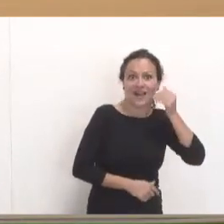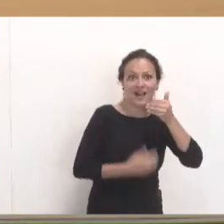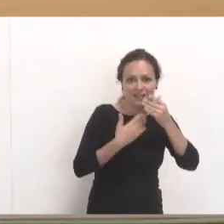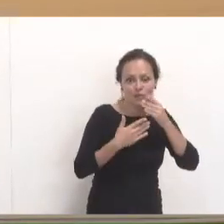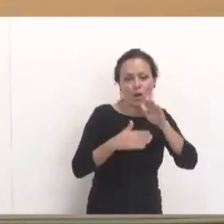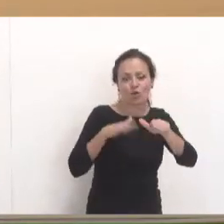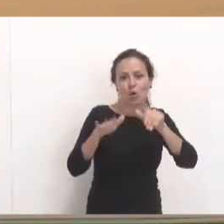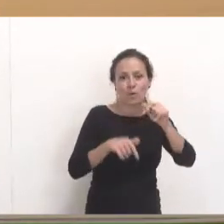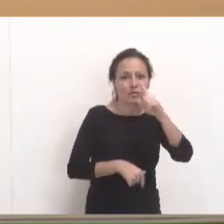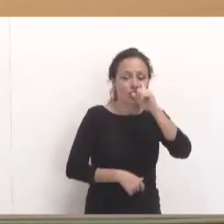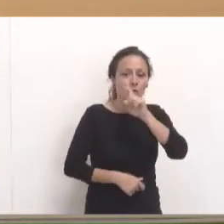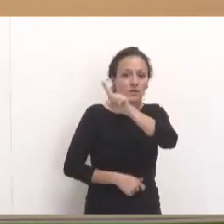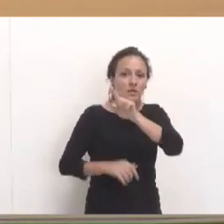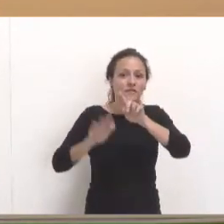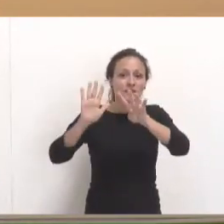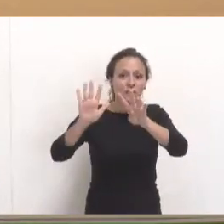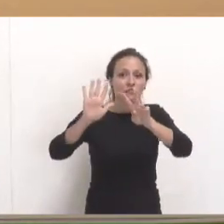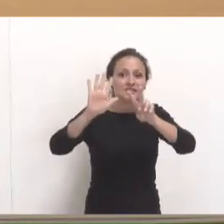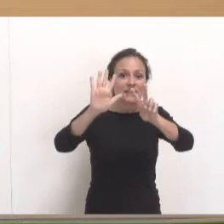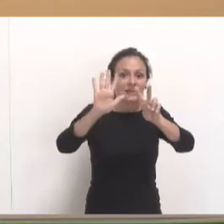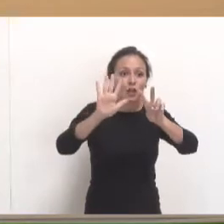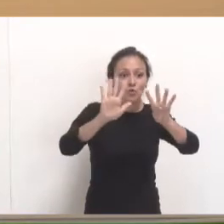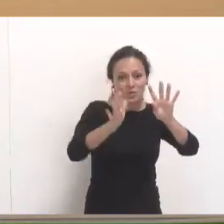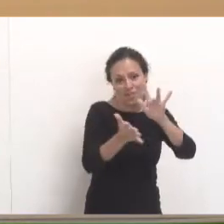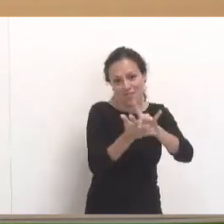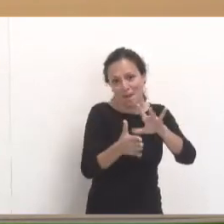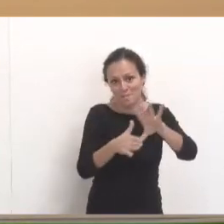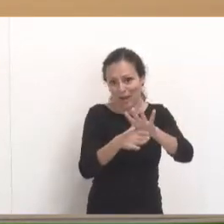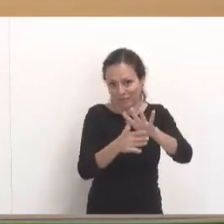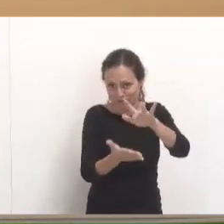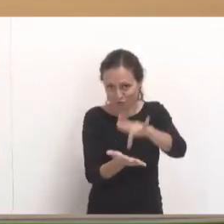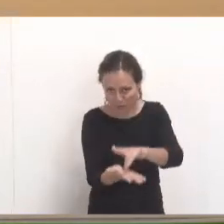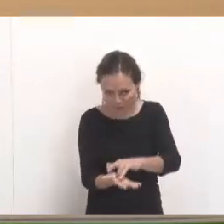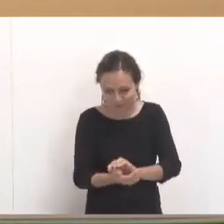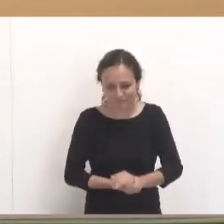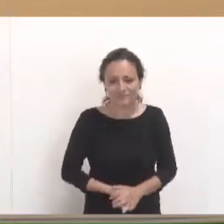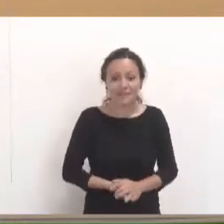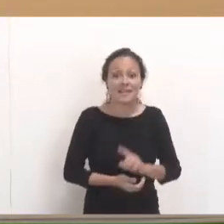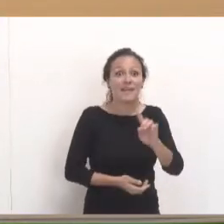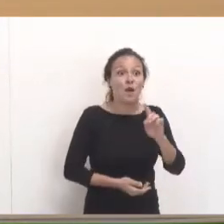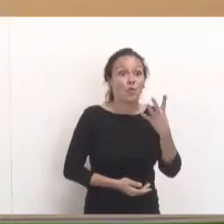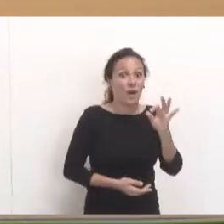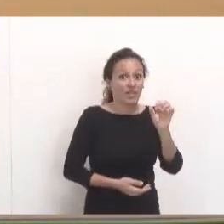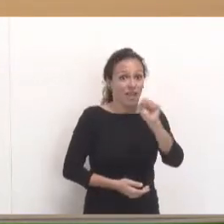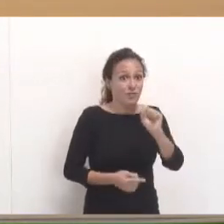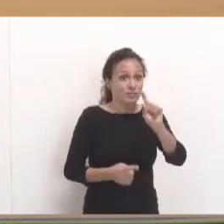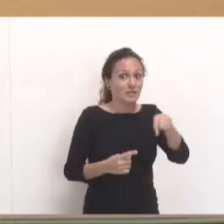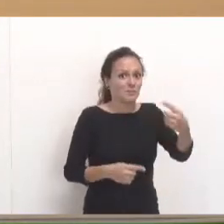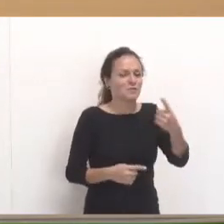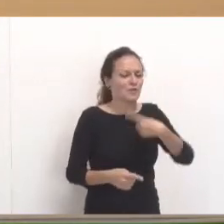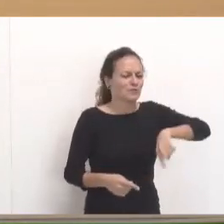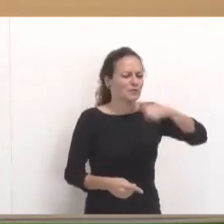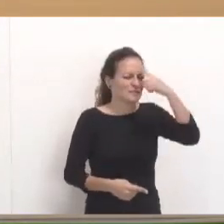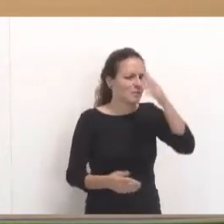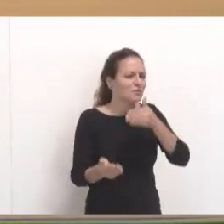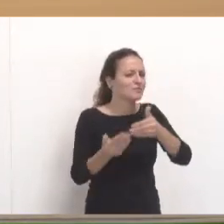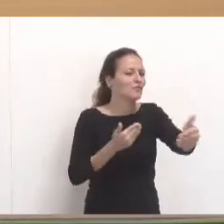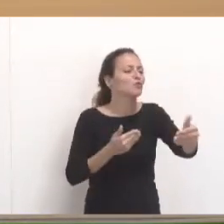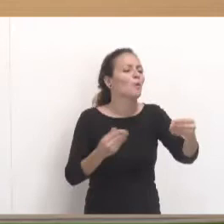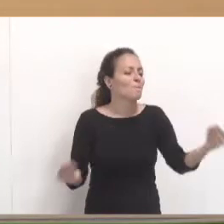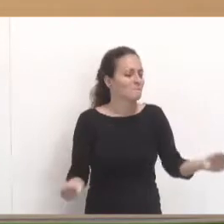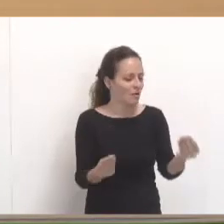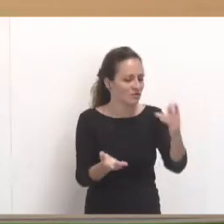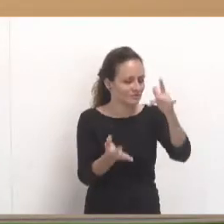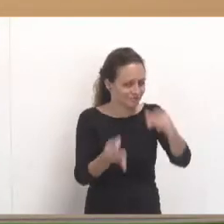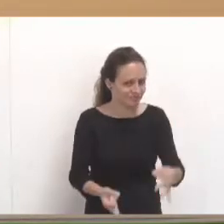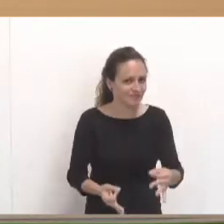que en 1979 cayó en martes. Ahora, 40 años después, conscientes de que lo mejor está por venir, la FEN recoge en la declaración